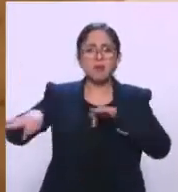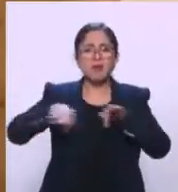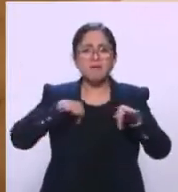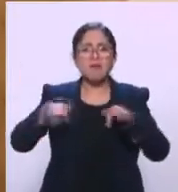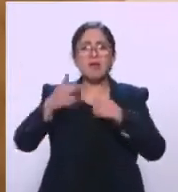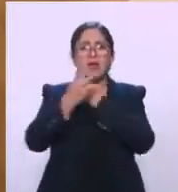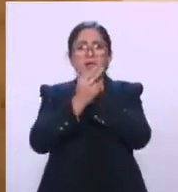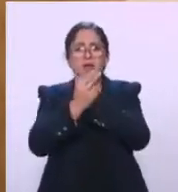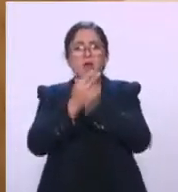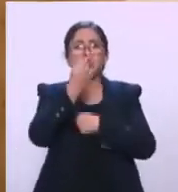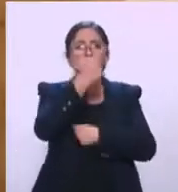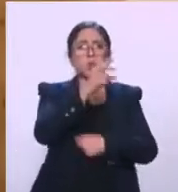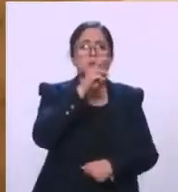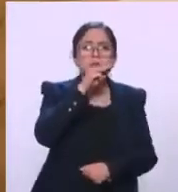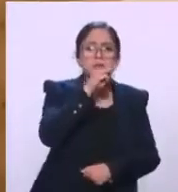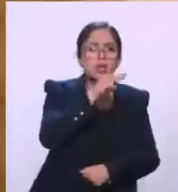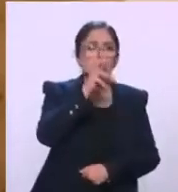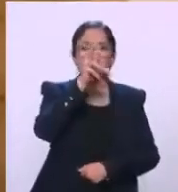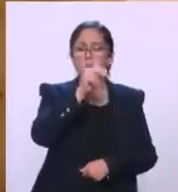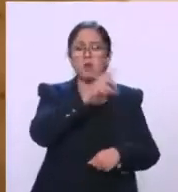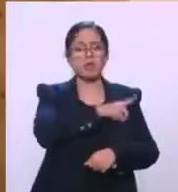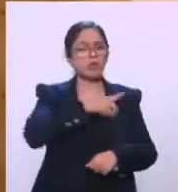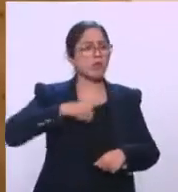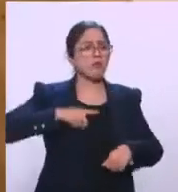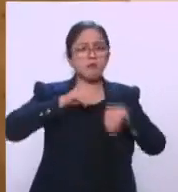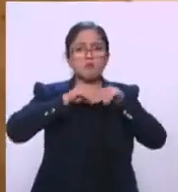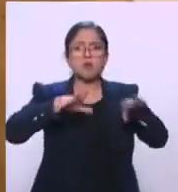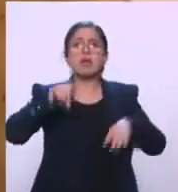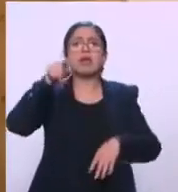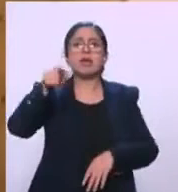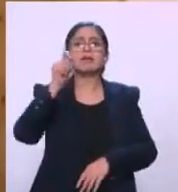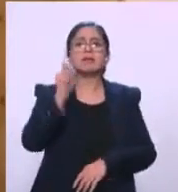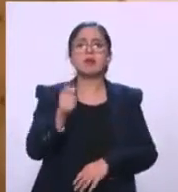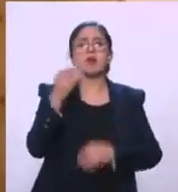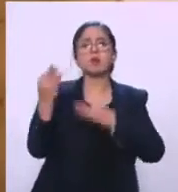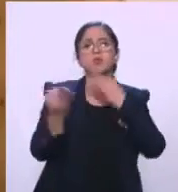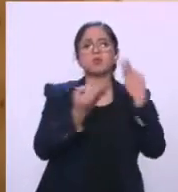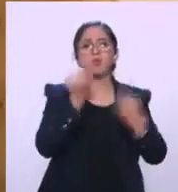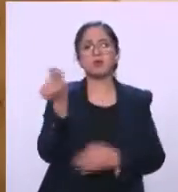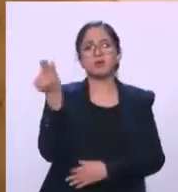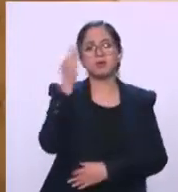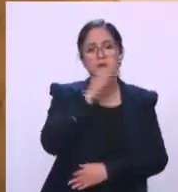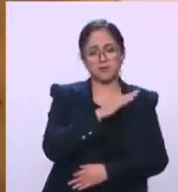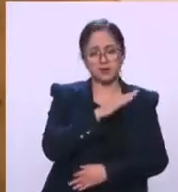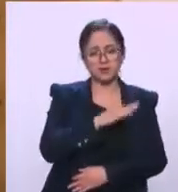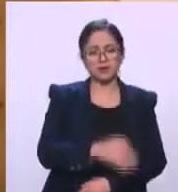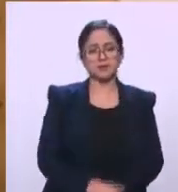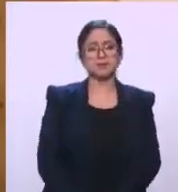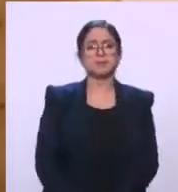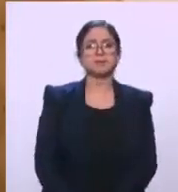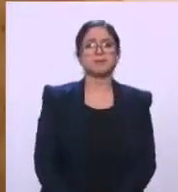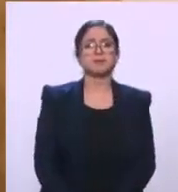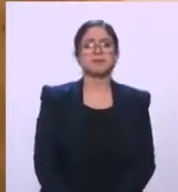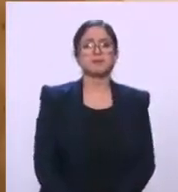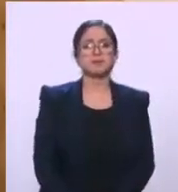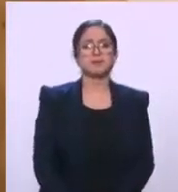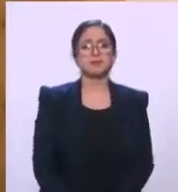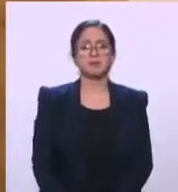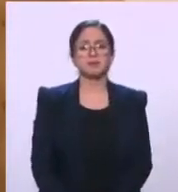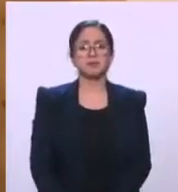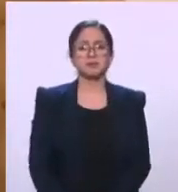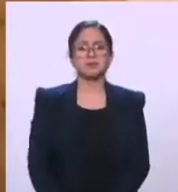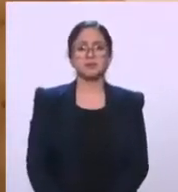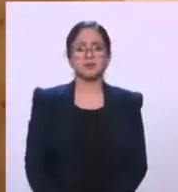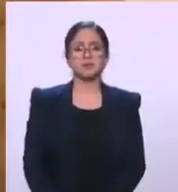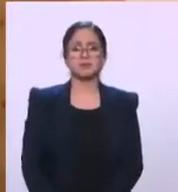sus mensajes porque son noticias falsas. No, bueno, es útil, yo